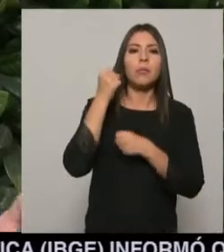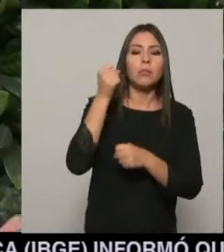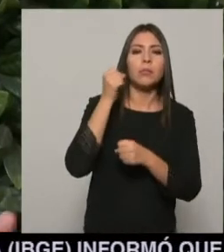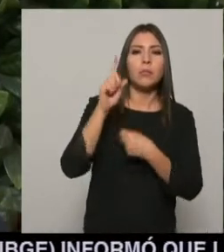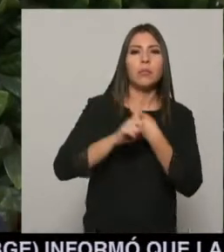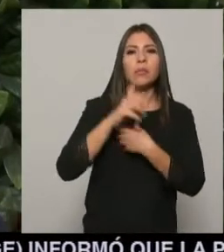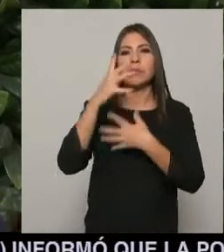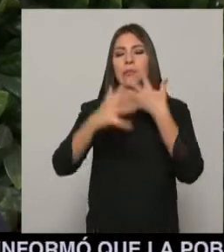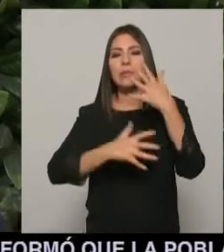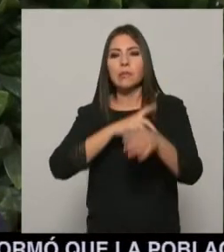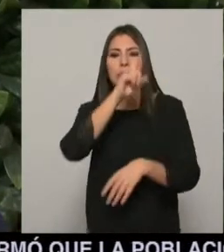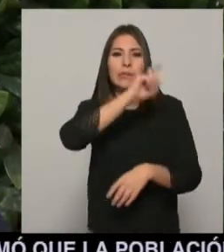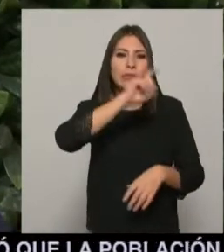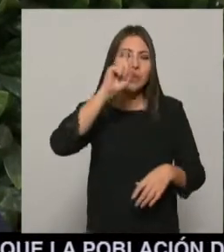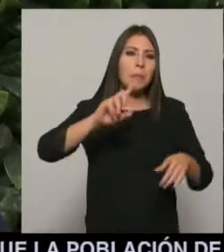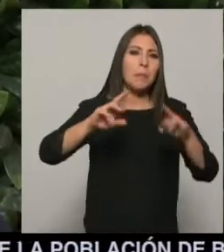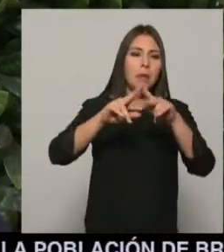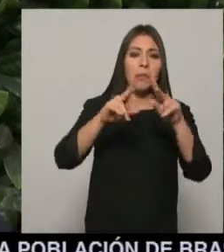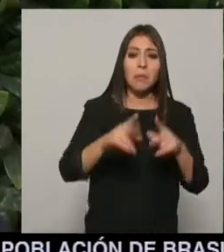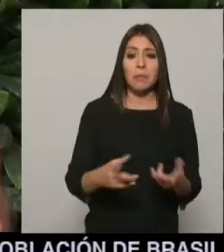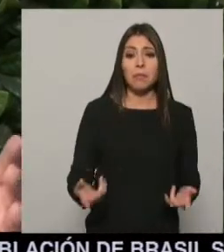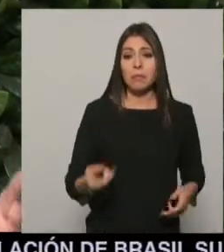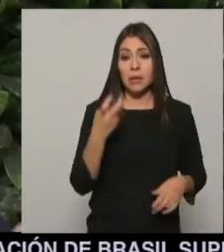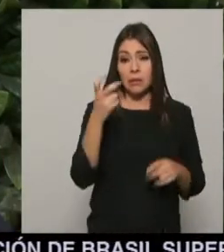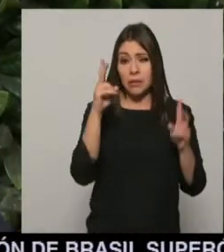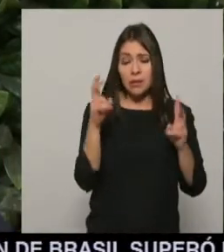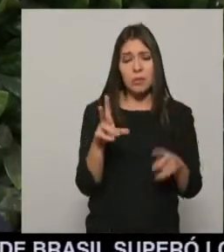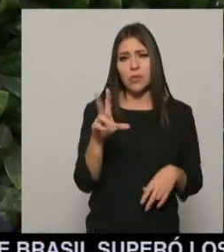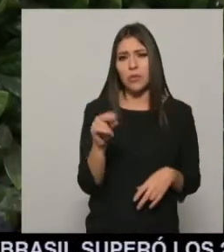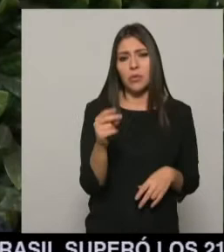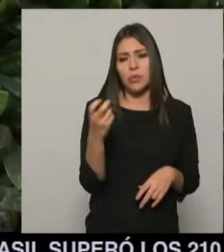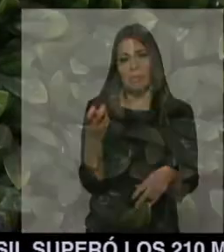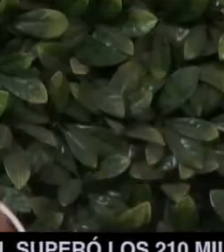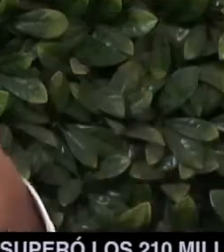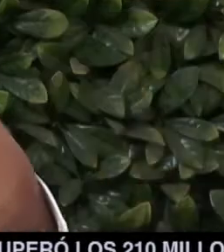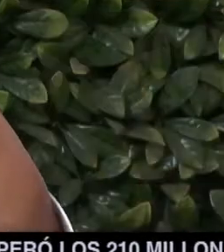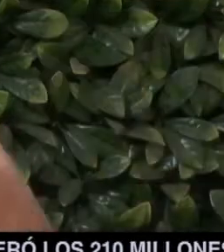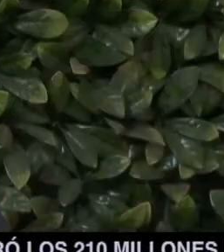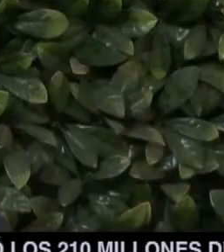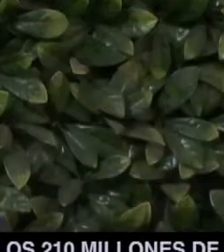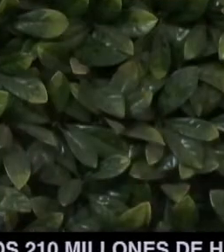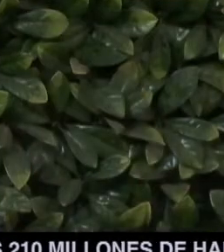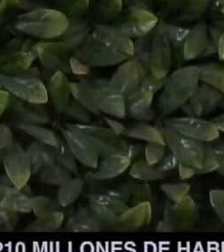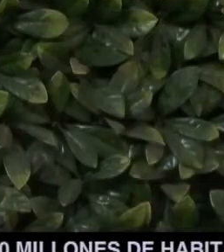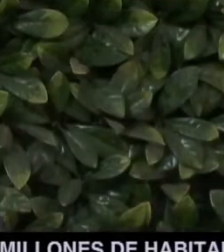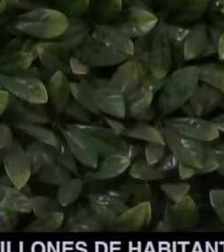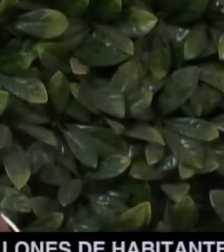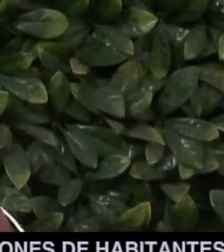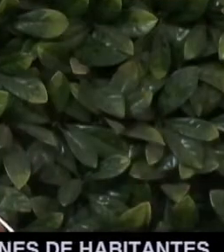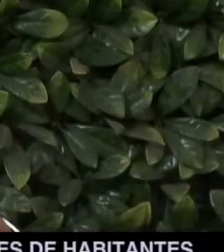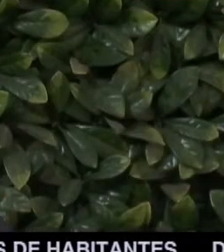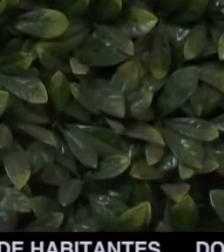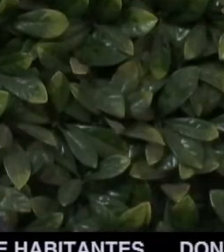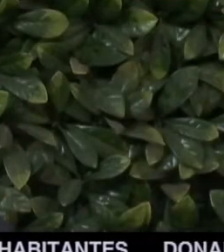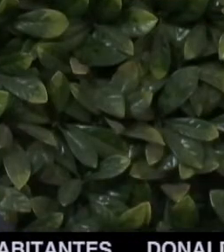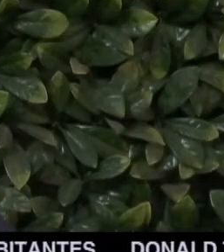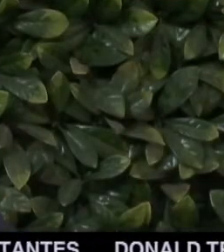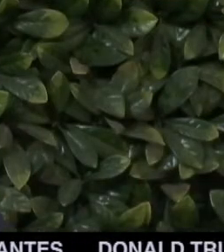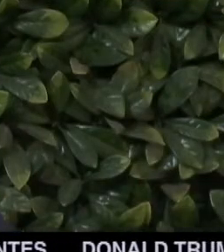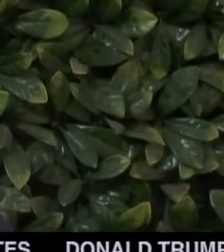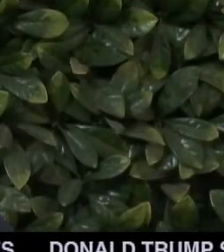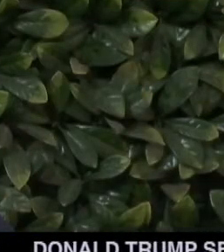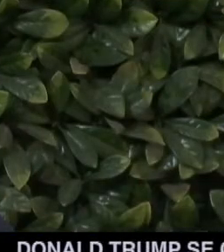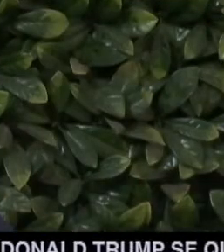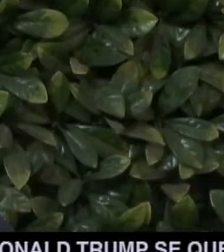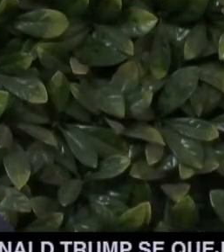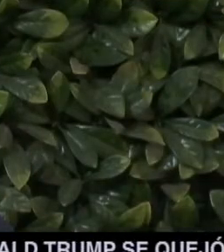violentas no es por ahí. Tenemos que dar solución, tenemos que crear protocolos de atención, tenemos que hacer leyes más justas, más dignas y más